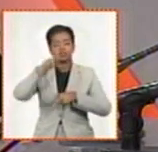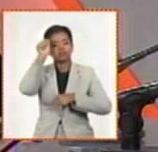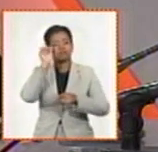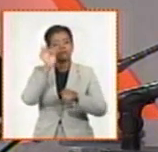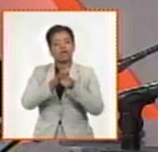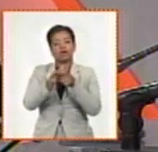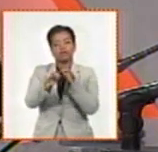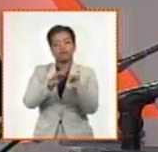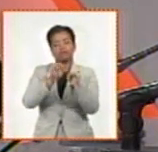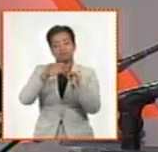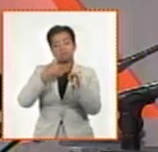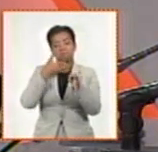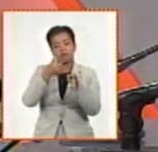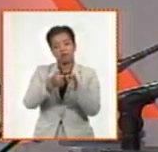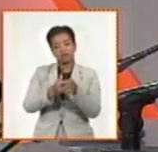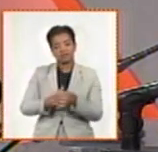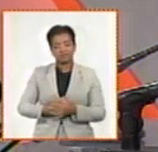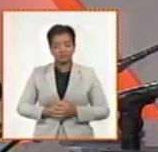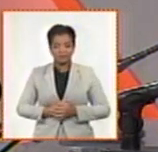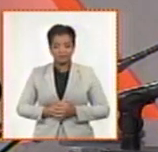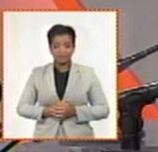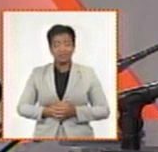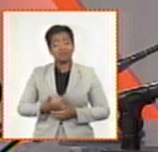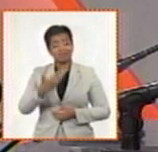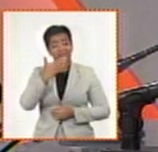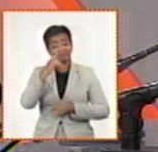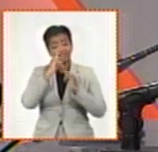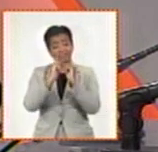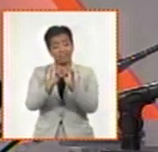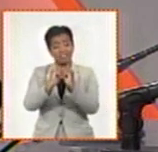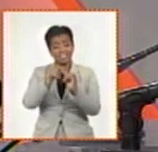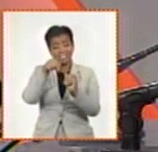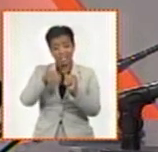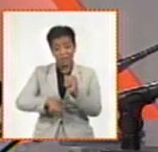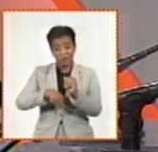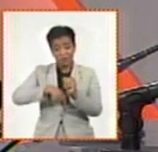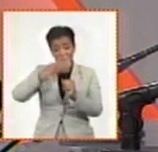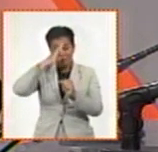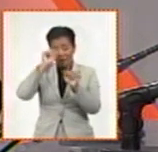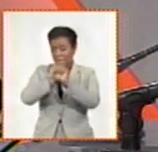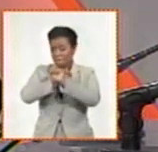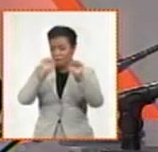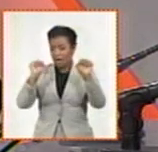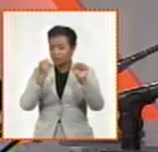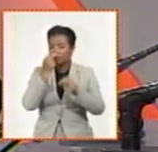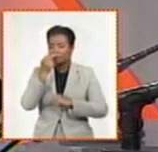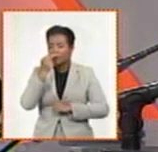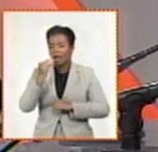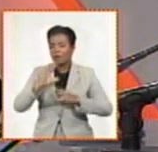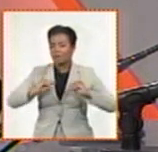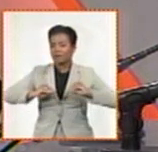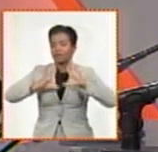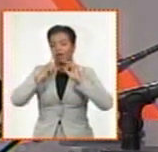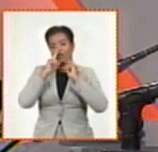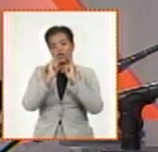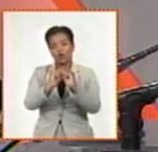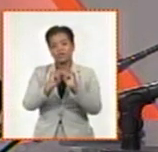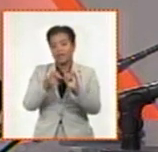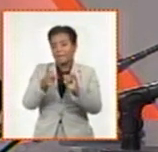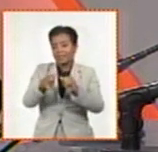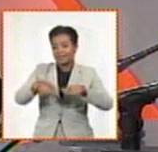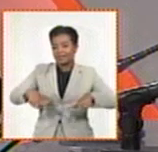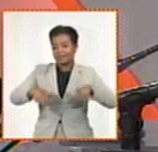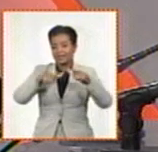la situación de generación eléctrica. Buenas noticias para despertar hoy en vísperas de otro aniversario de la capital cubana,